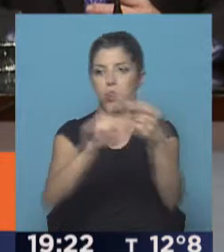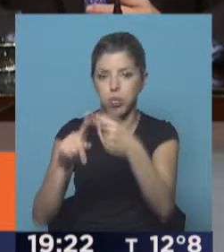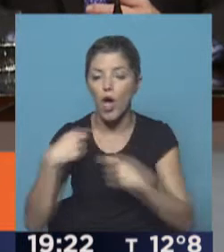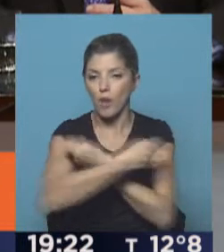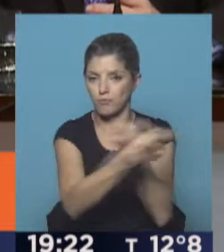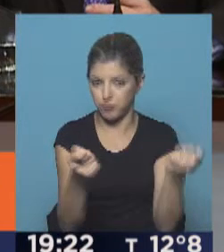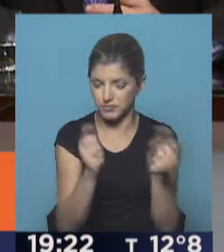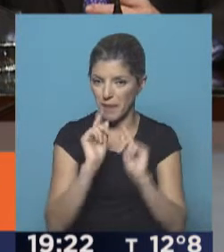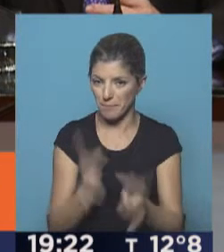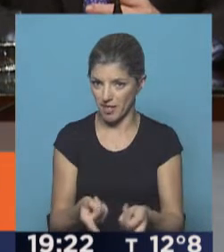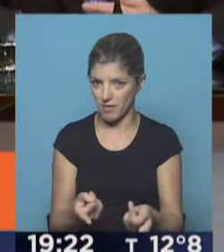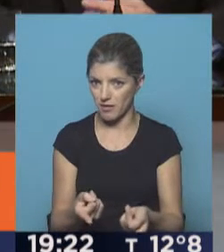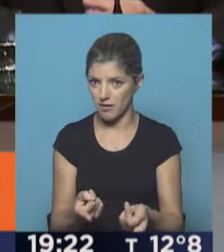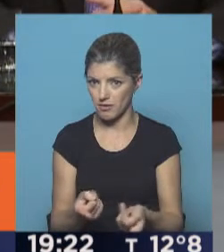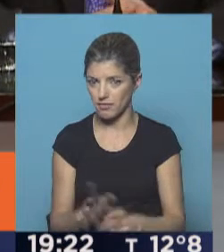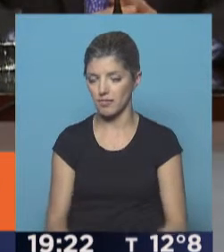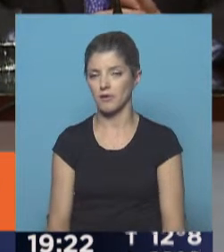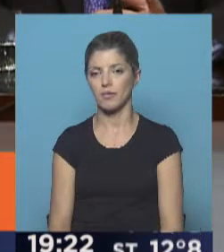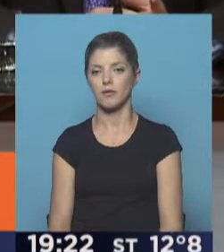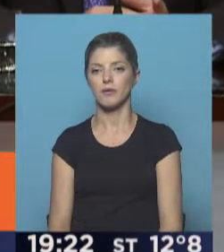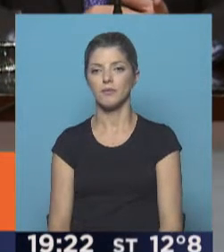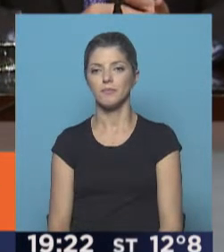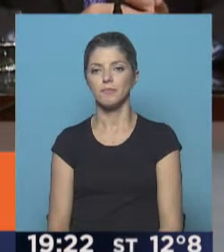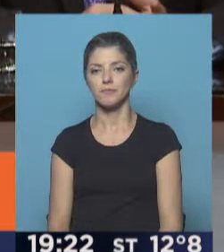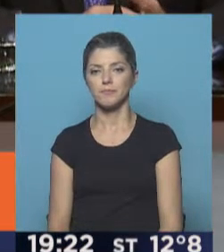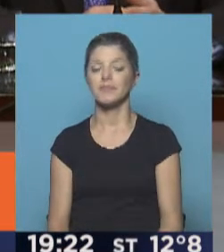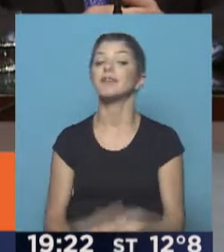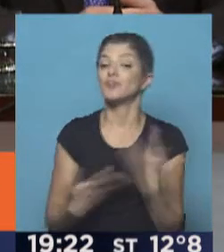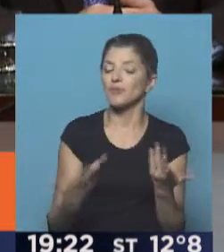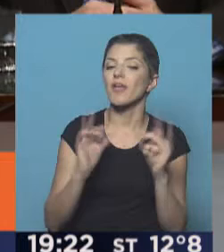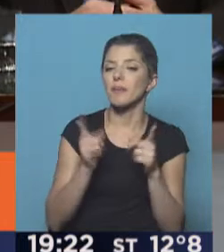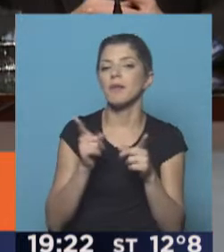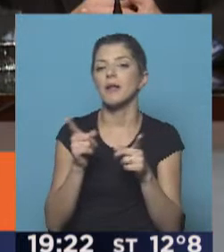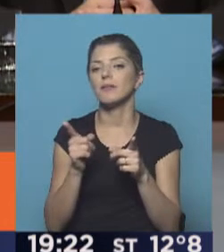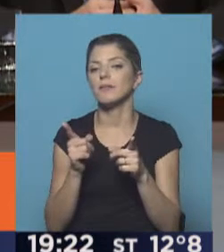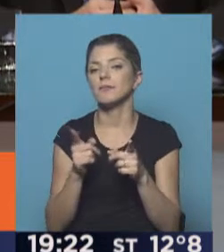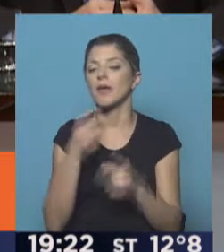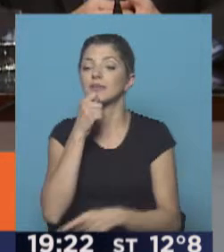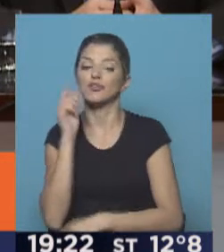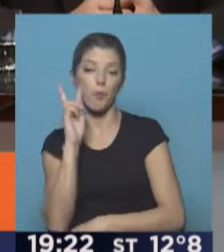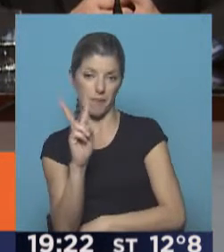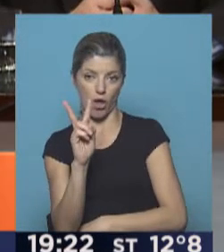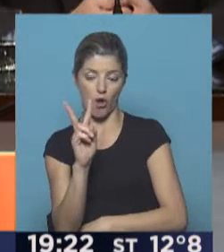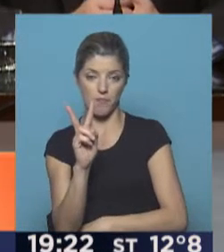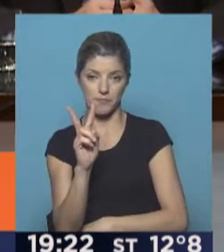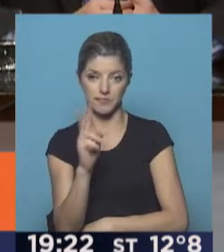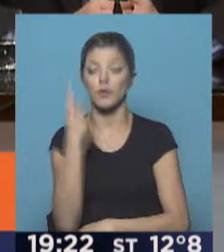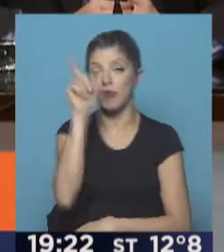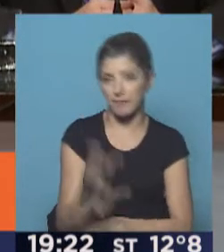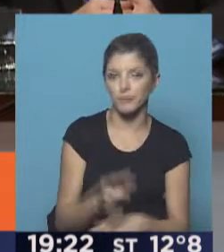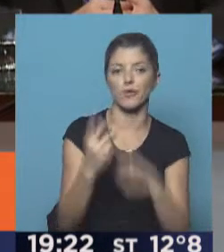vulnerables y que se vaya entrando en una lógica donde también no dé lo mismo si uno tiene una conducta de